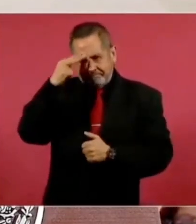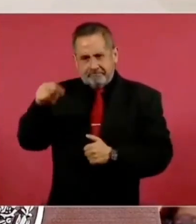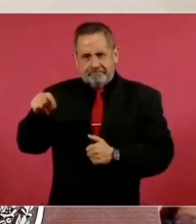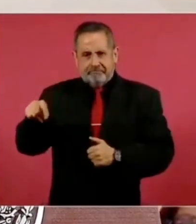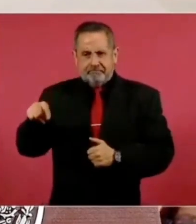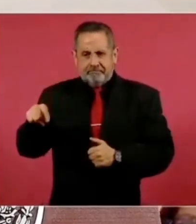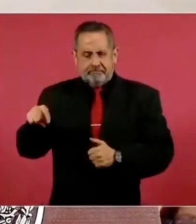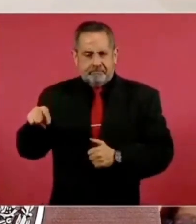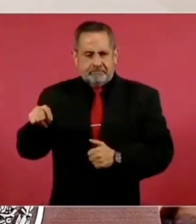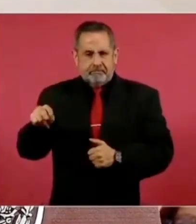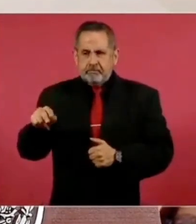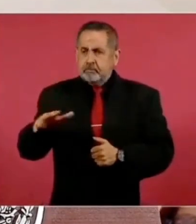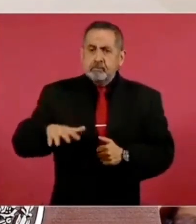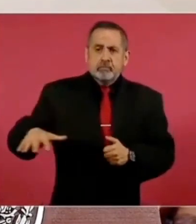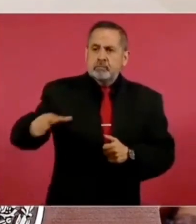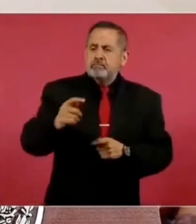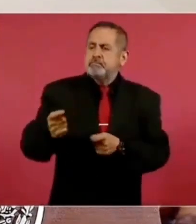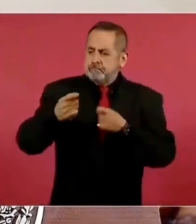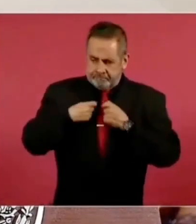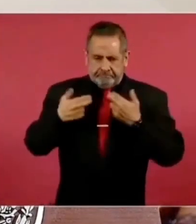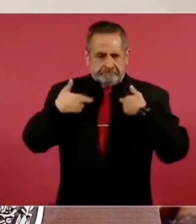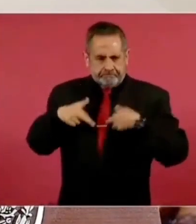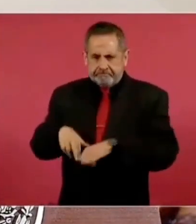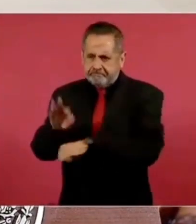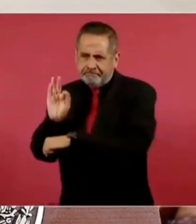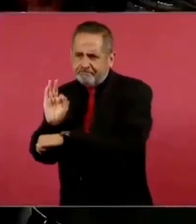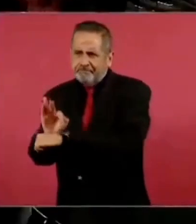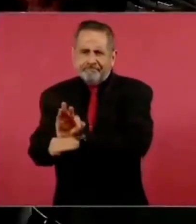para representar a todos.